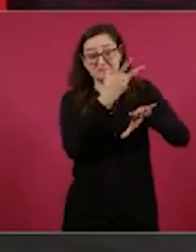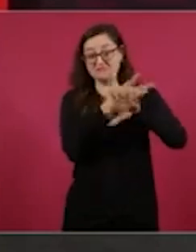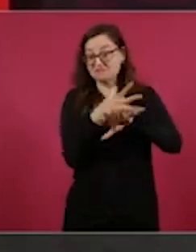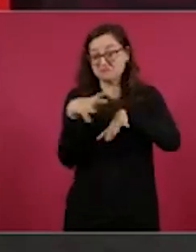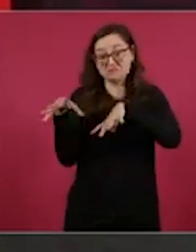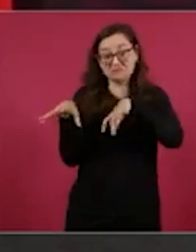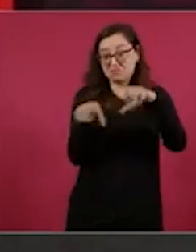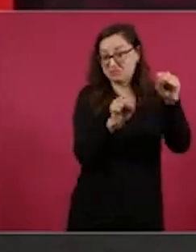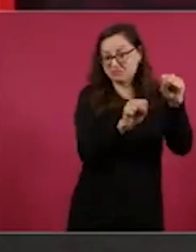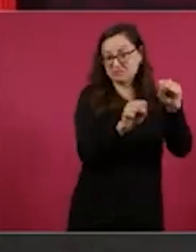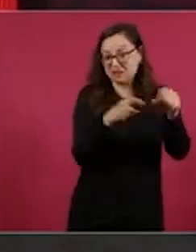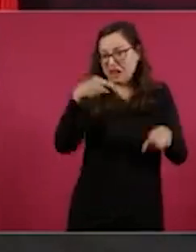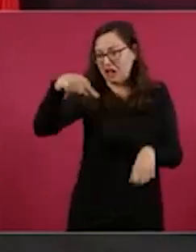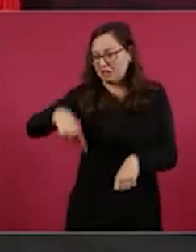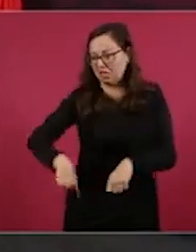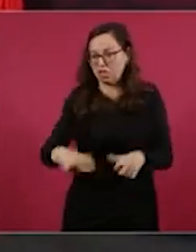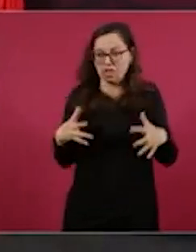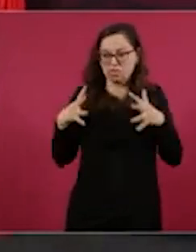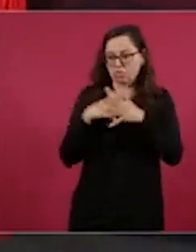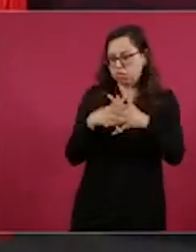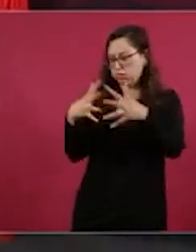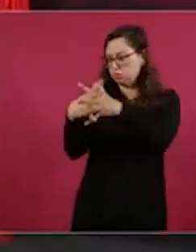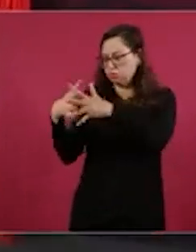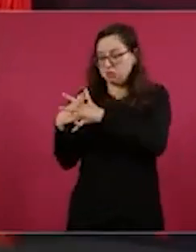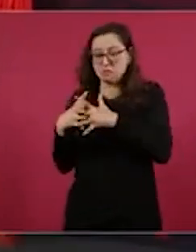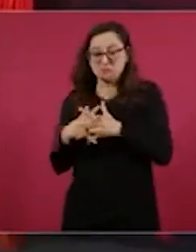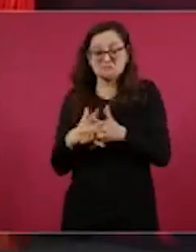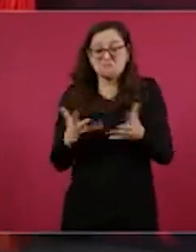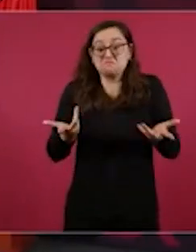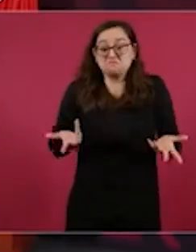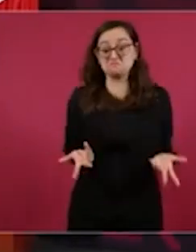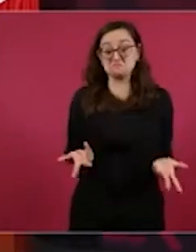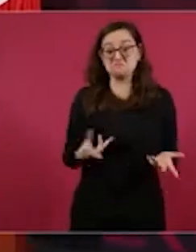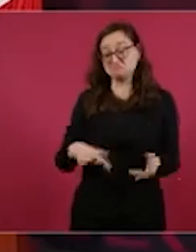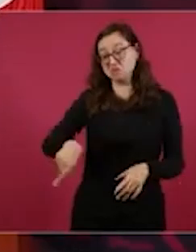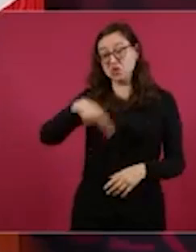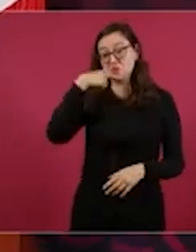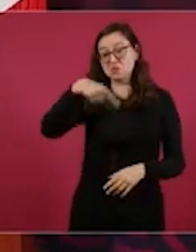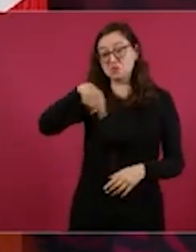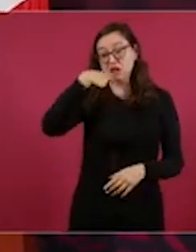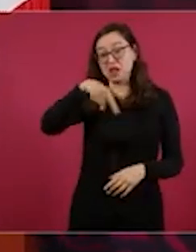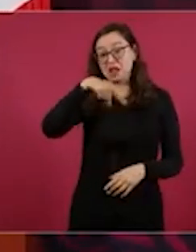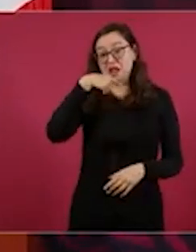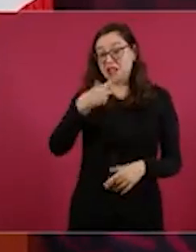con la confrontación, que van ahí